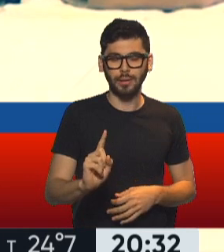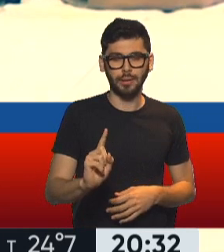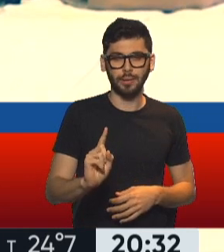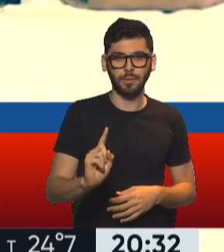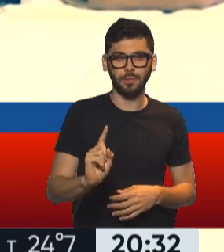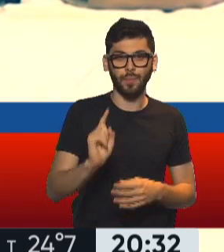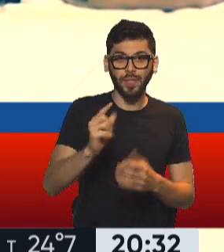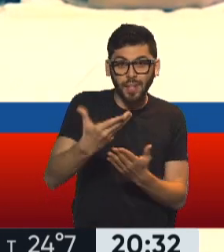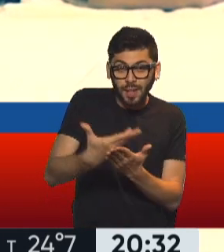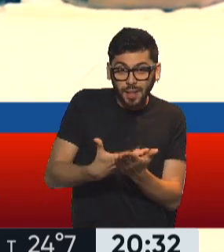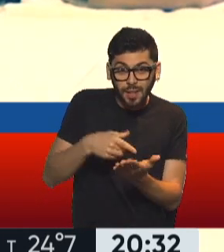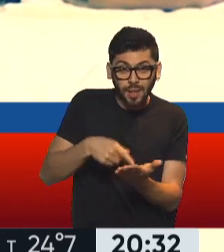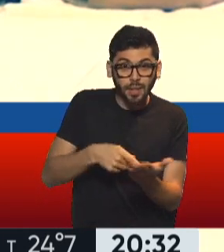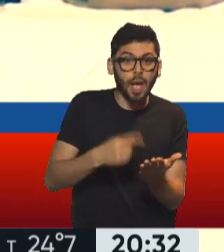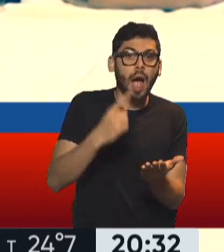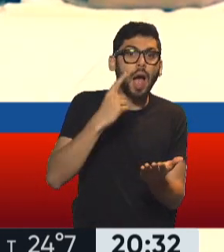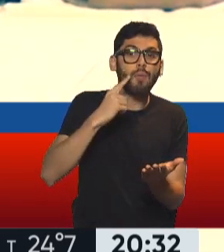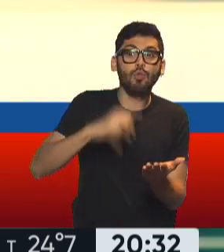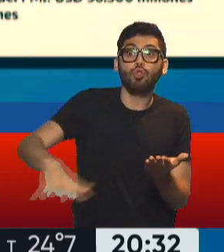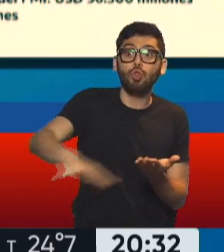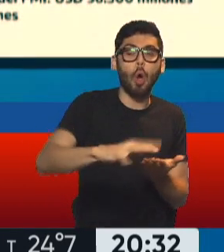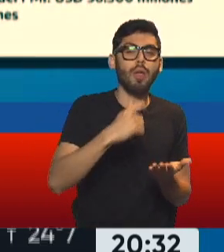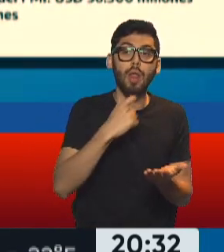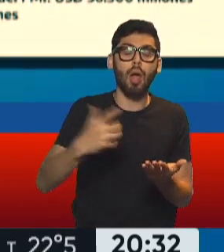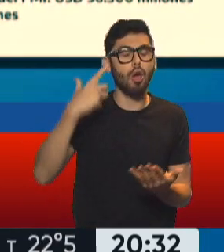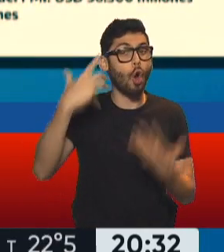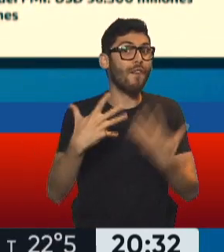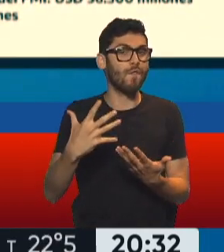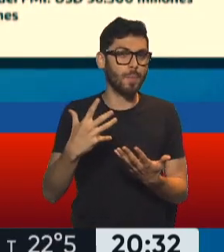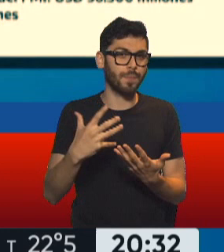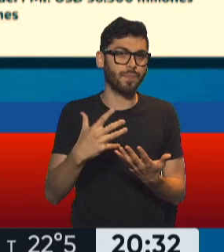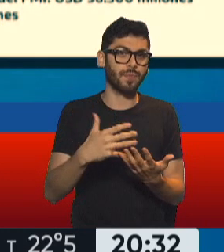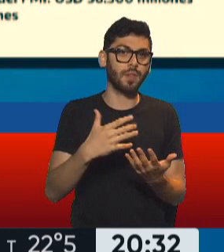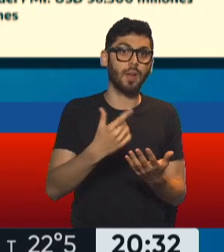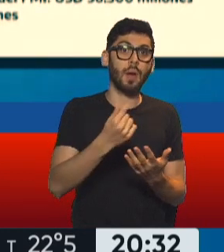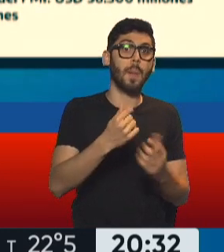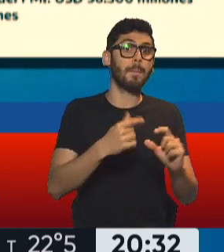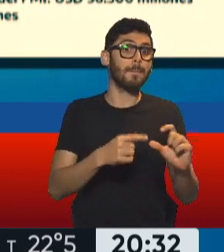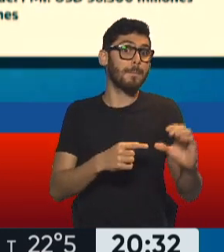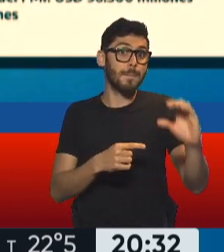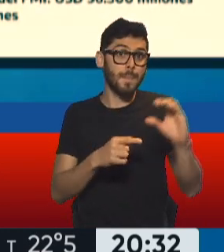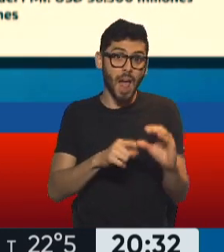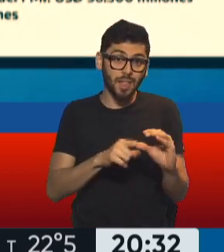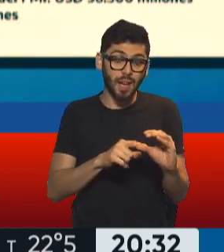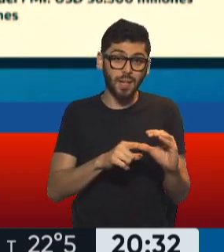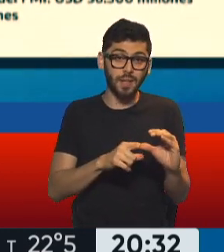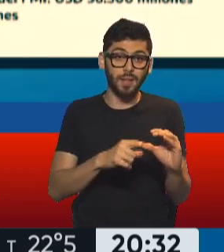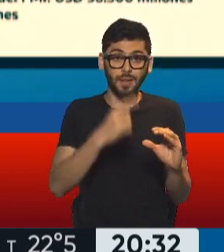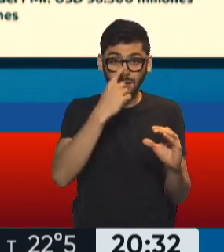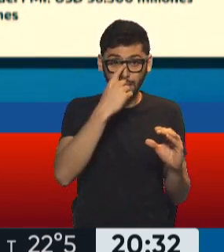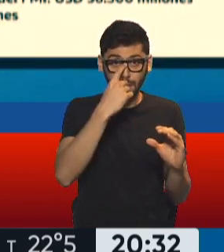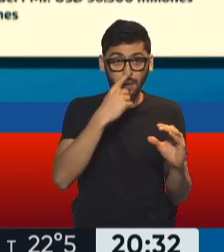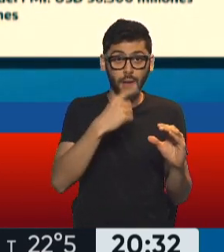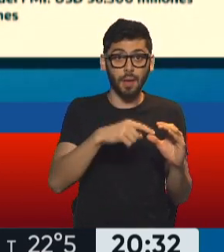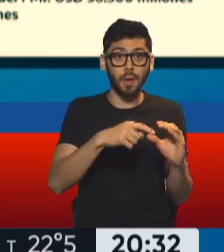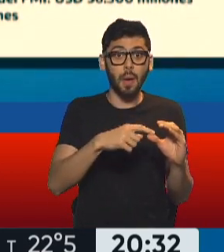estos análisis buscan confundir al pueblo. Esos fondos que no se iban a utilizar, en un momento se empezaron a utilizar para pagar